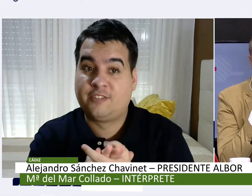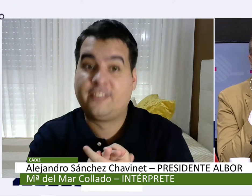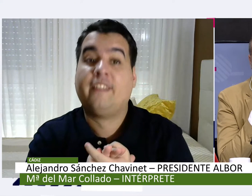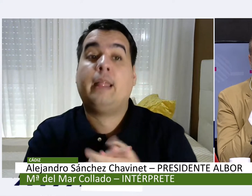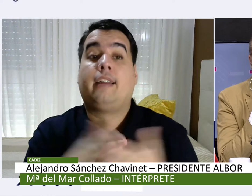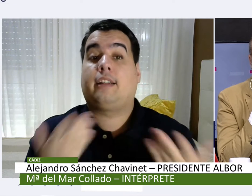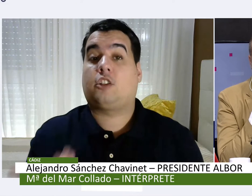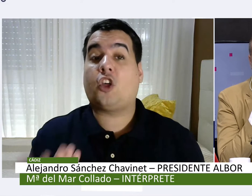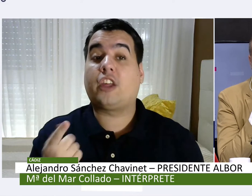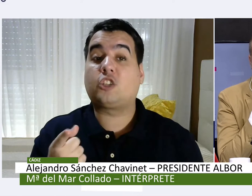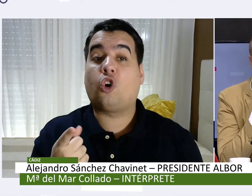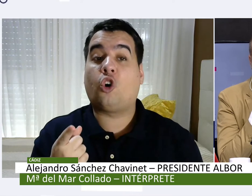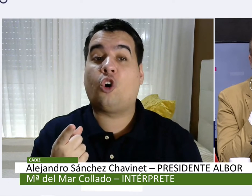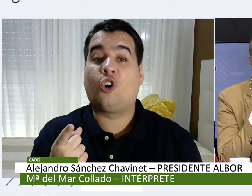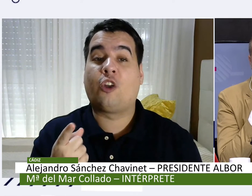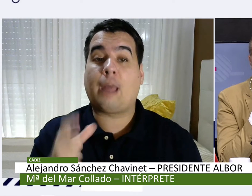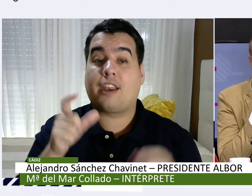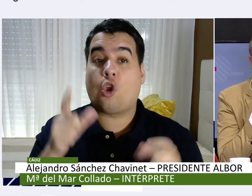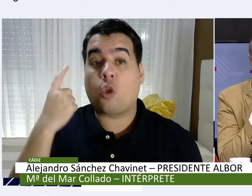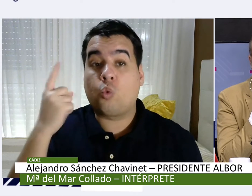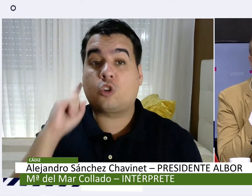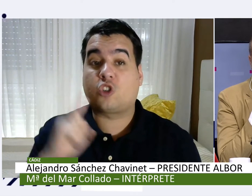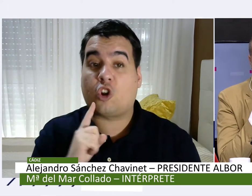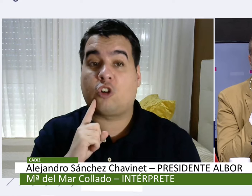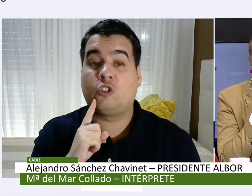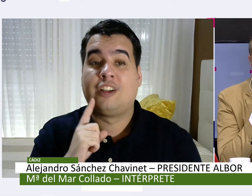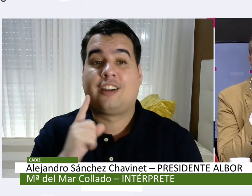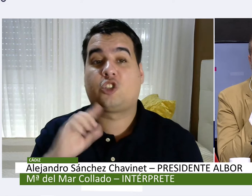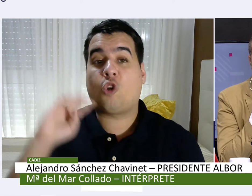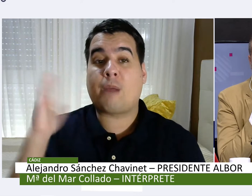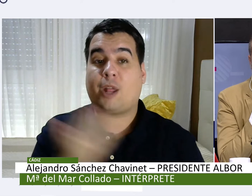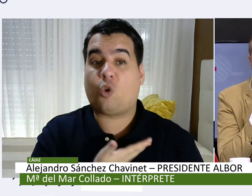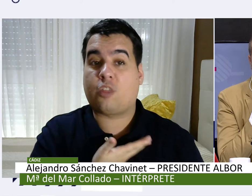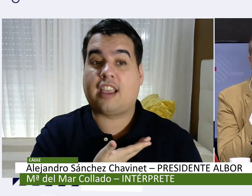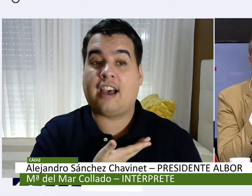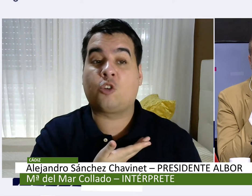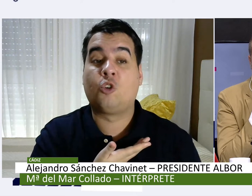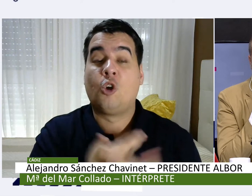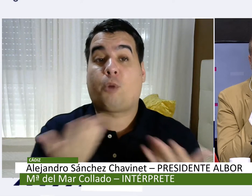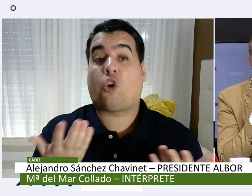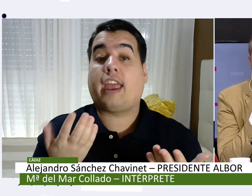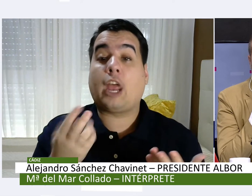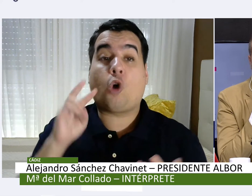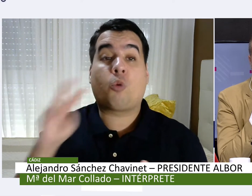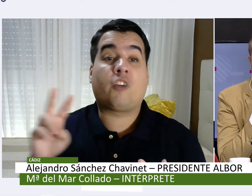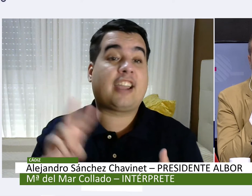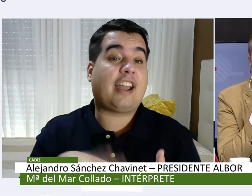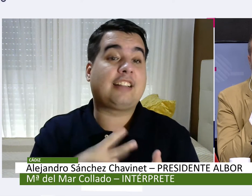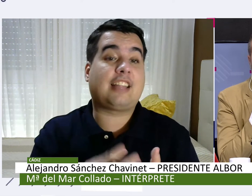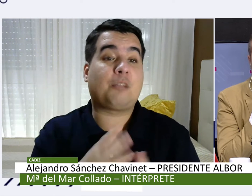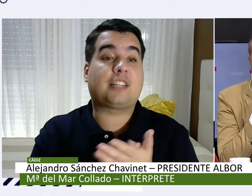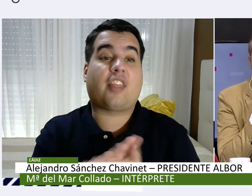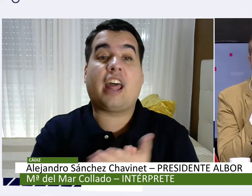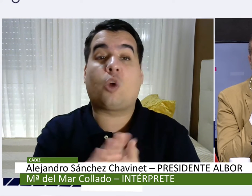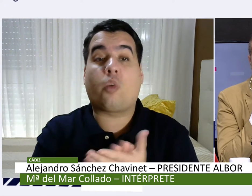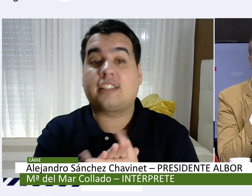sillo. Entonces, eso, los alumnos sordos son más perjudicados, porque como no es